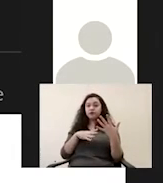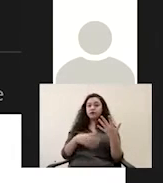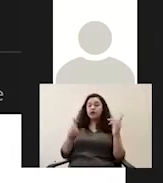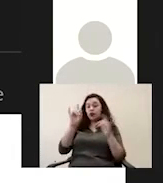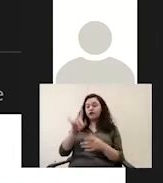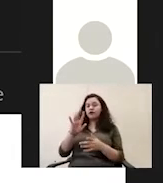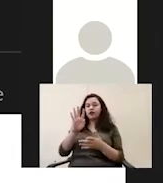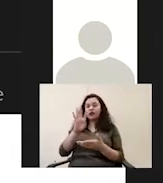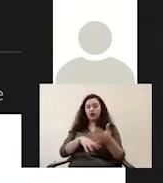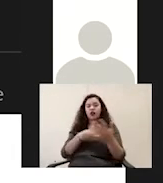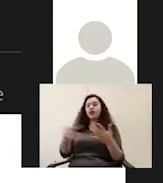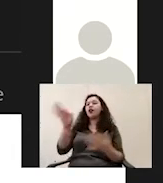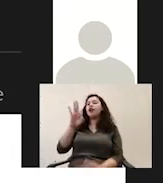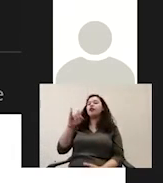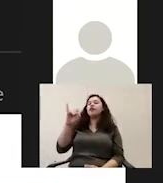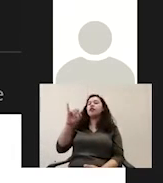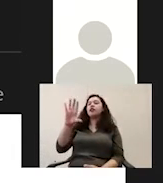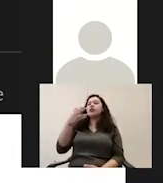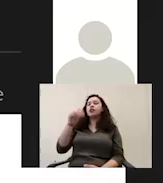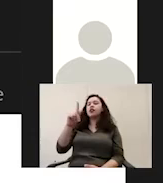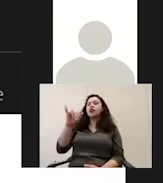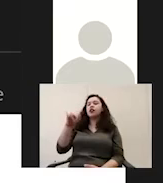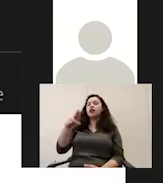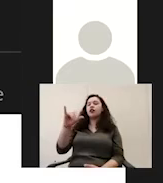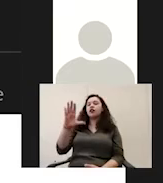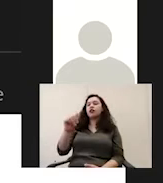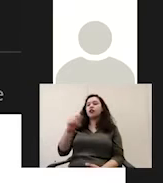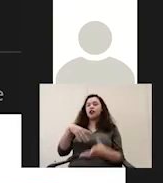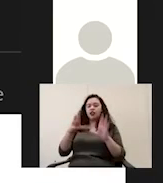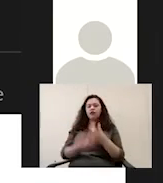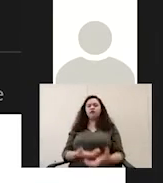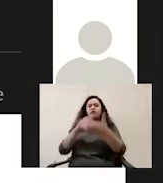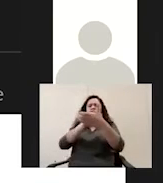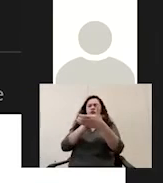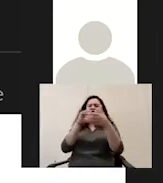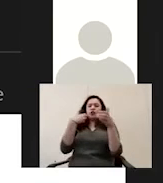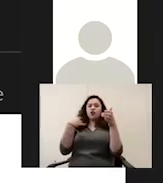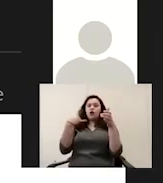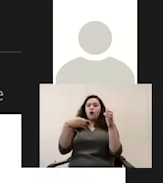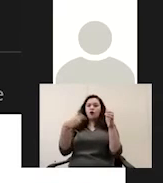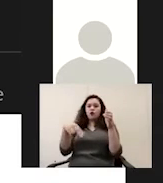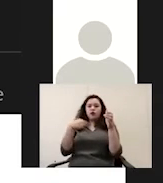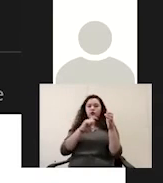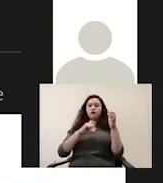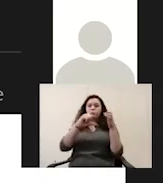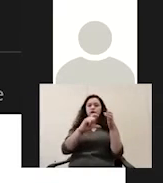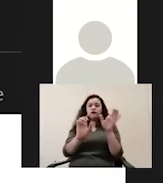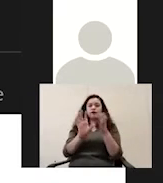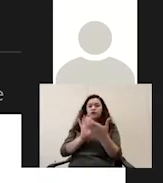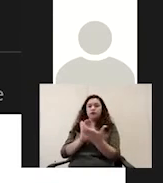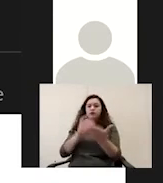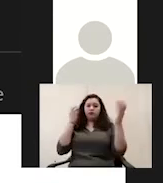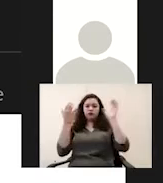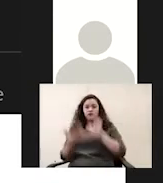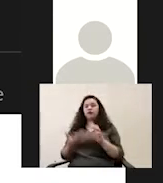del producto, es decir, en la parte trasera del envase, ustedes van a encontrar el tipo de